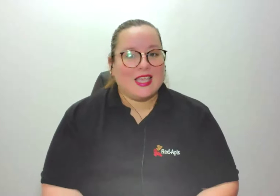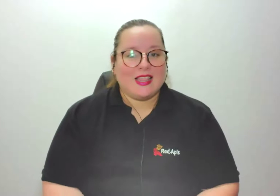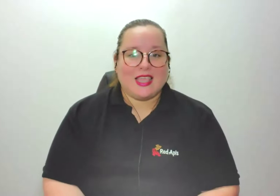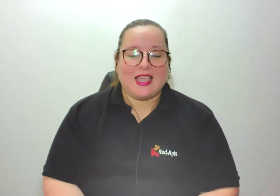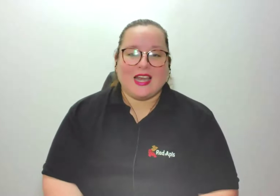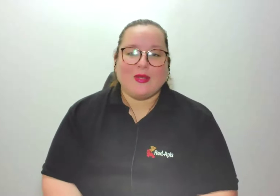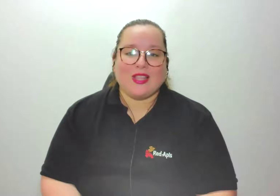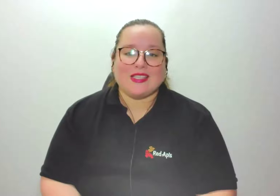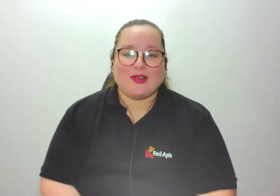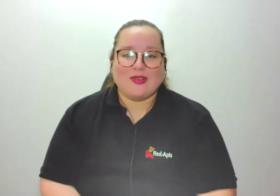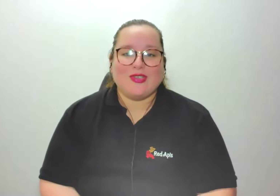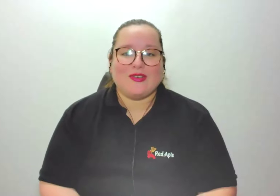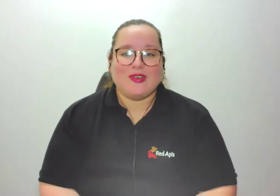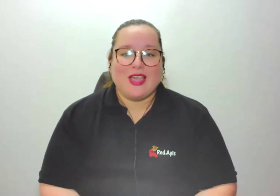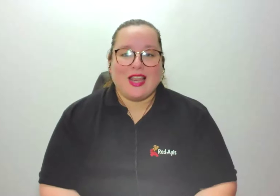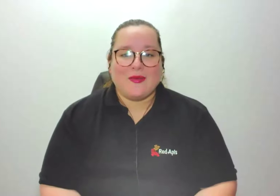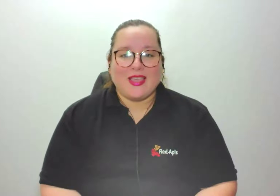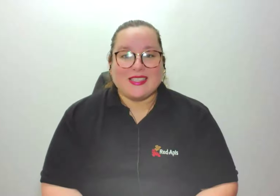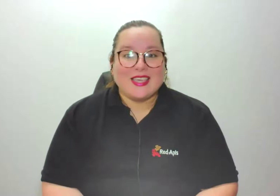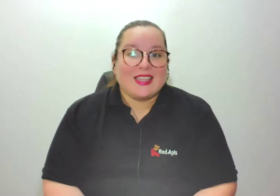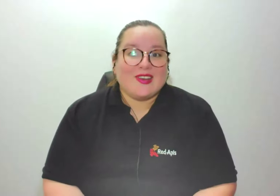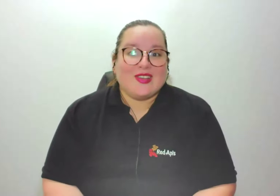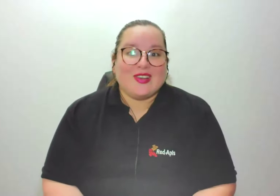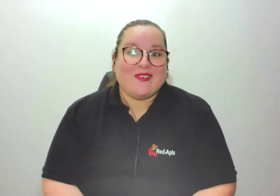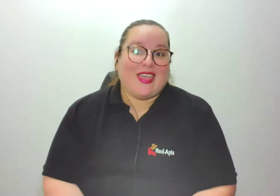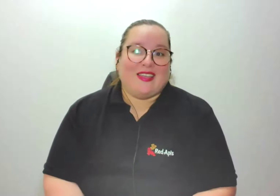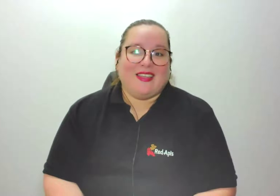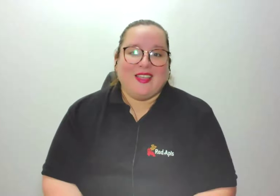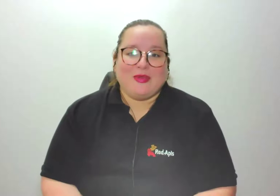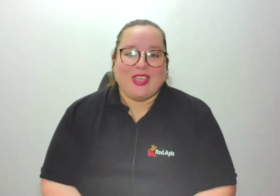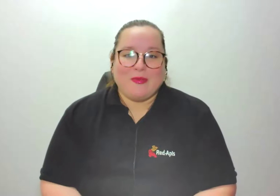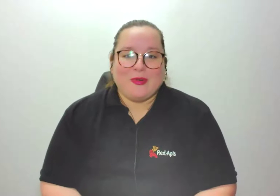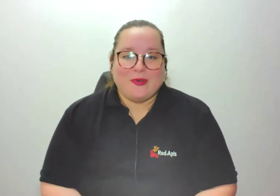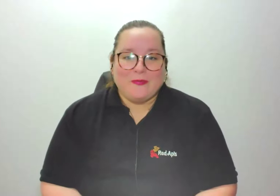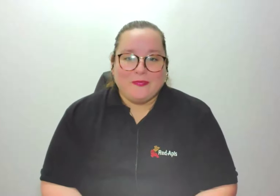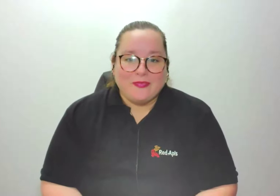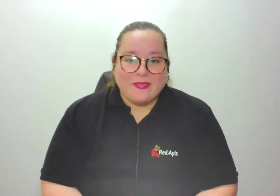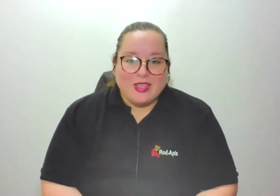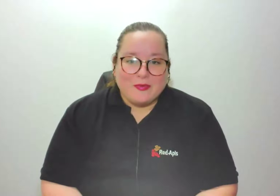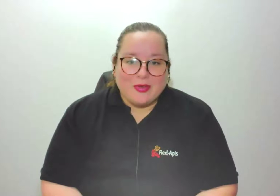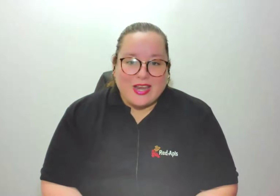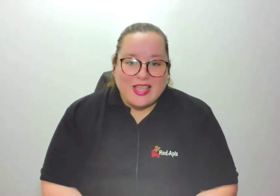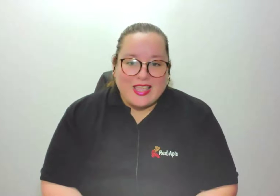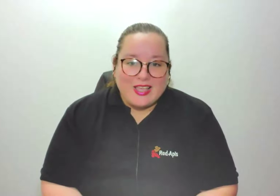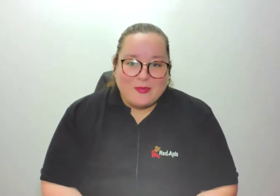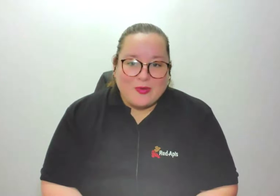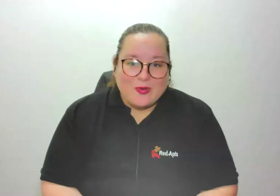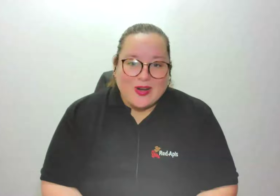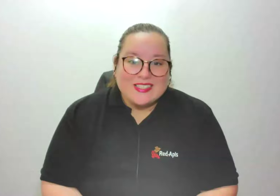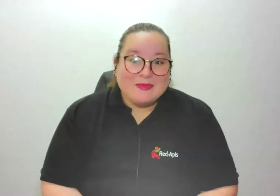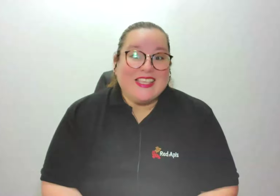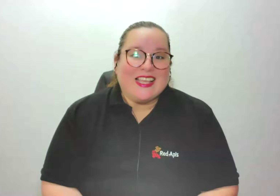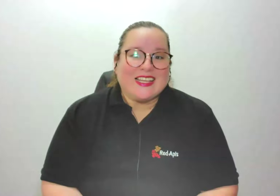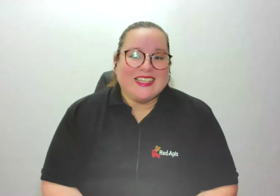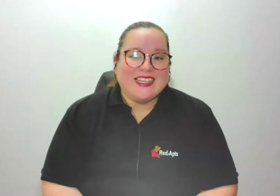aprendizaje de generar un desarrollo en lengua de señas que antes no había. Por ejemplo, poner ahí como